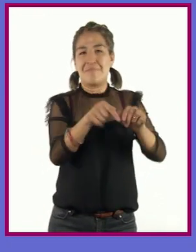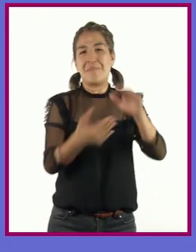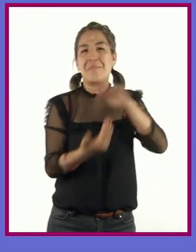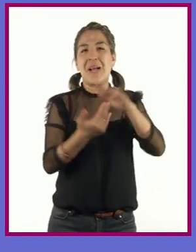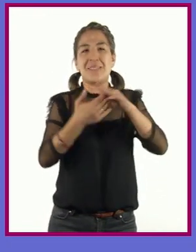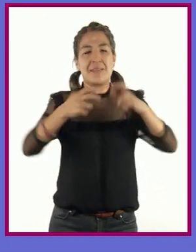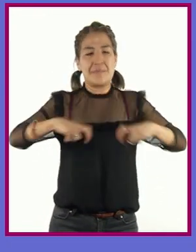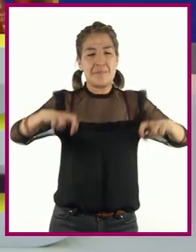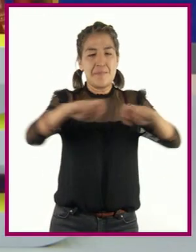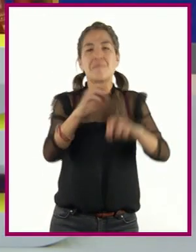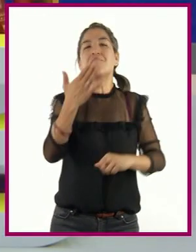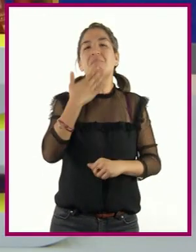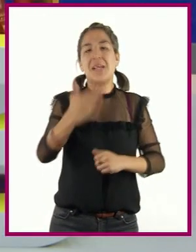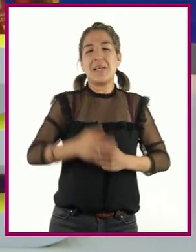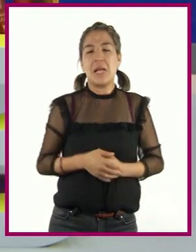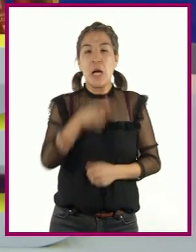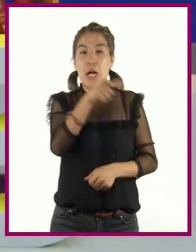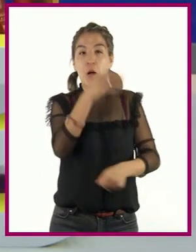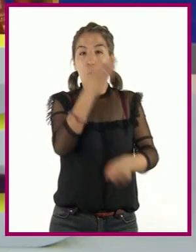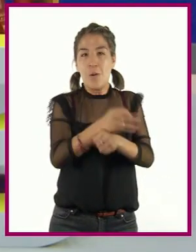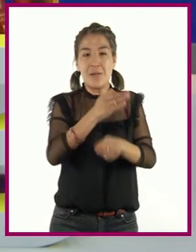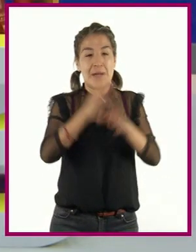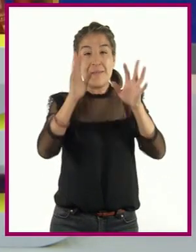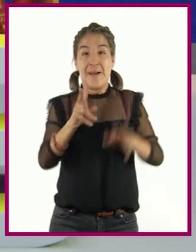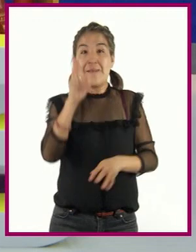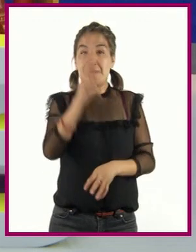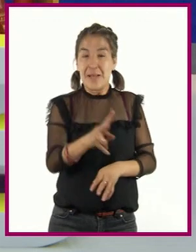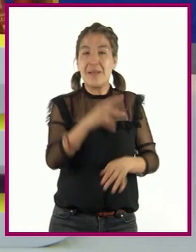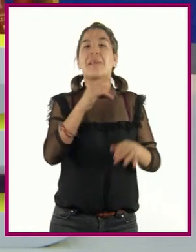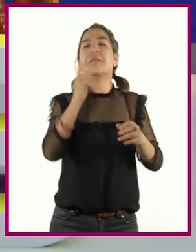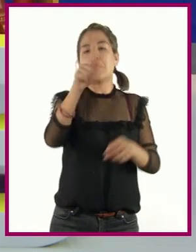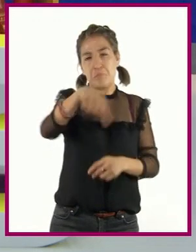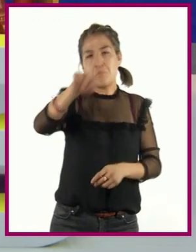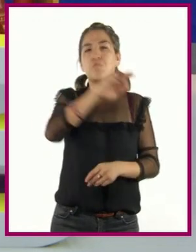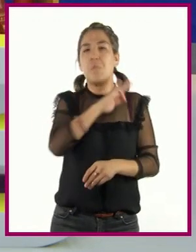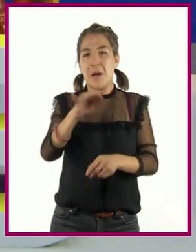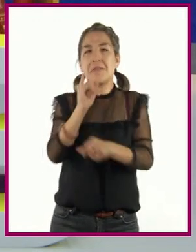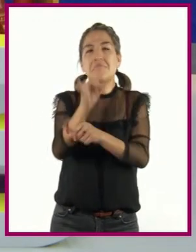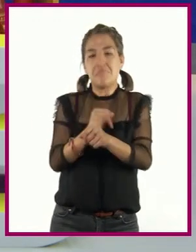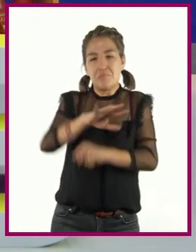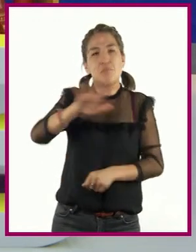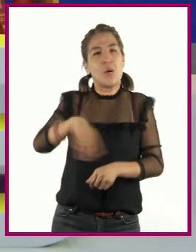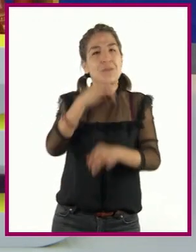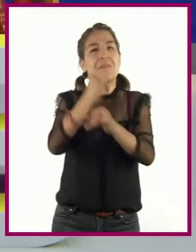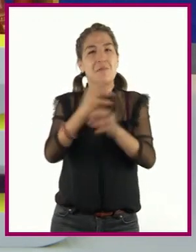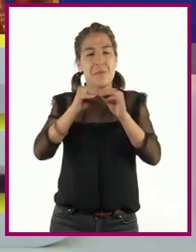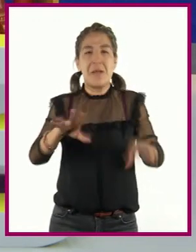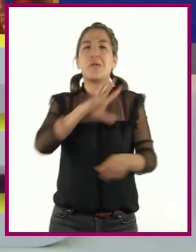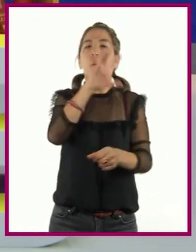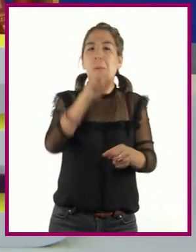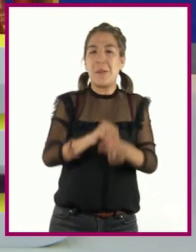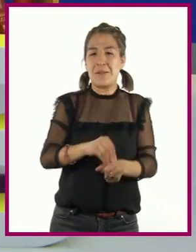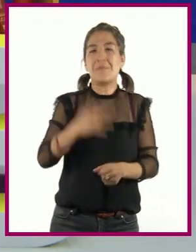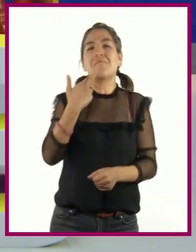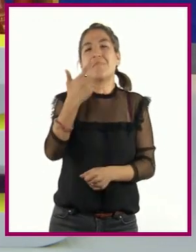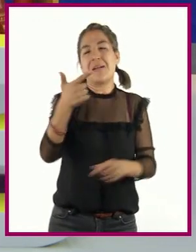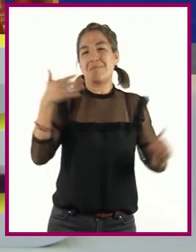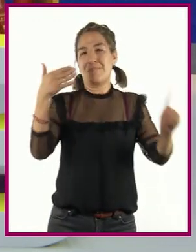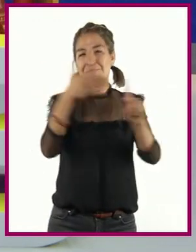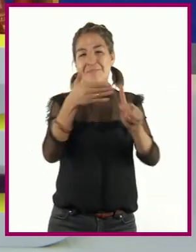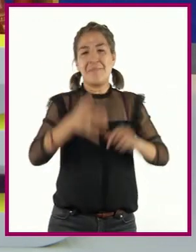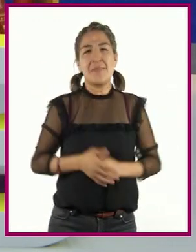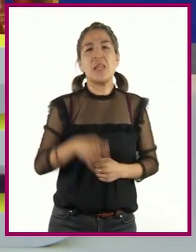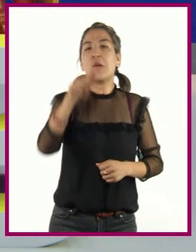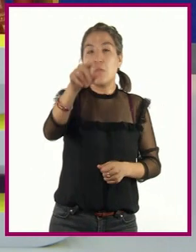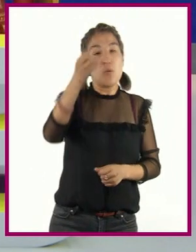redonda. Muy bien, con lo que hemos visto seguramente podrán realizar una búsqueda de información más completa y específica.